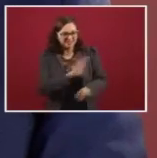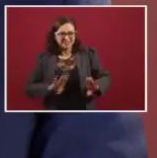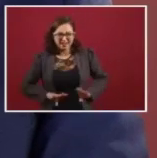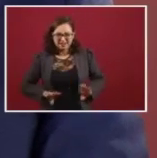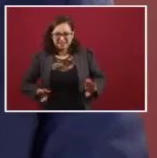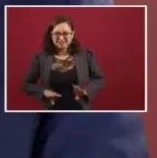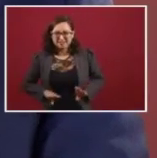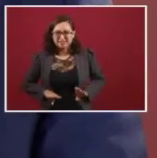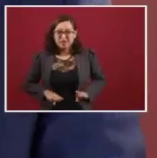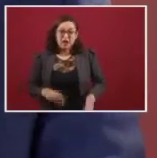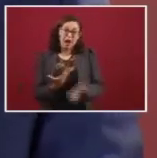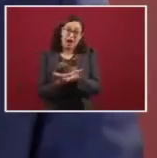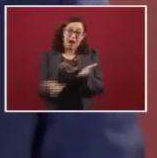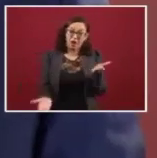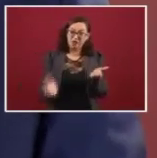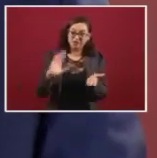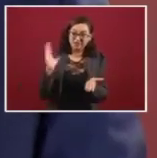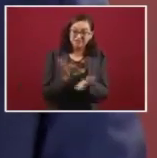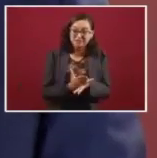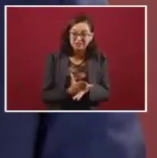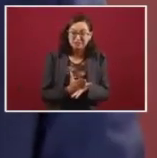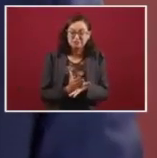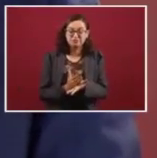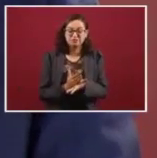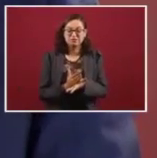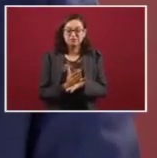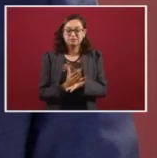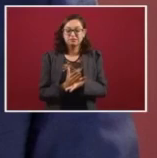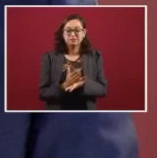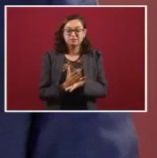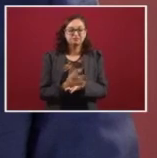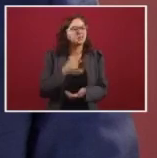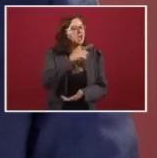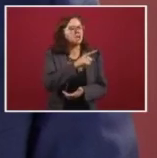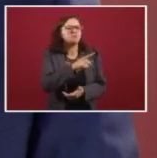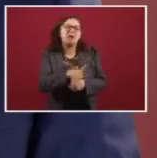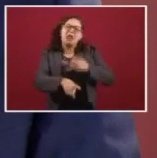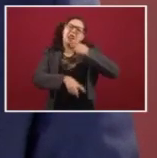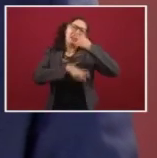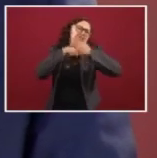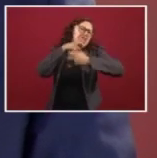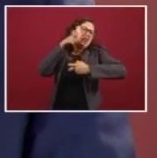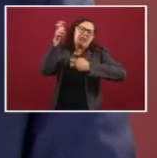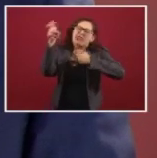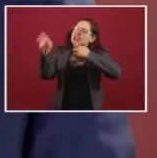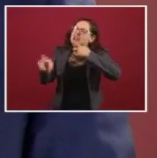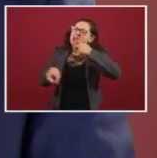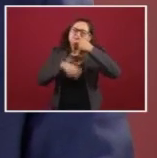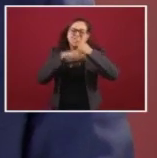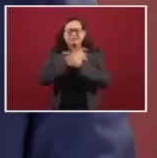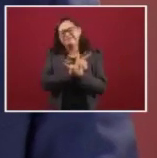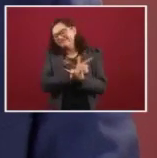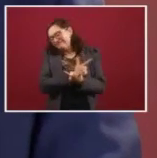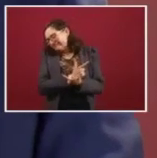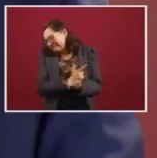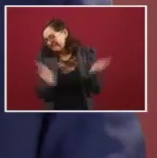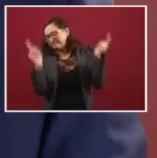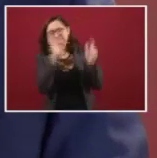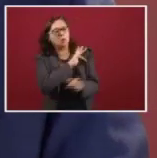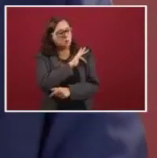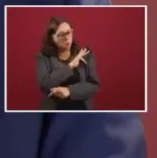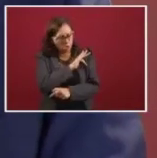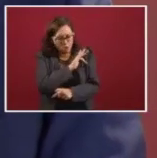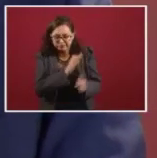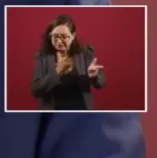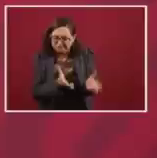Entonces eso se termina. Entonces pueden decir todo lo que quieran. Nosotros